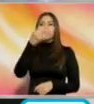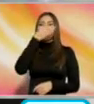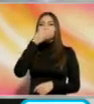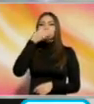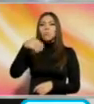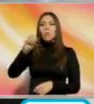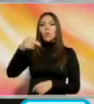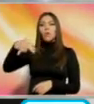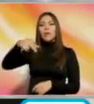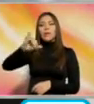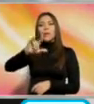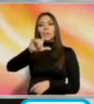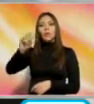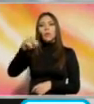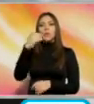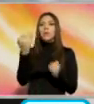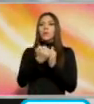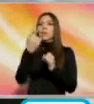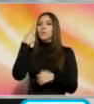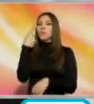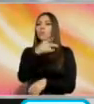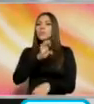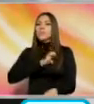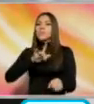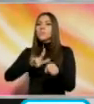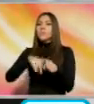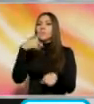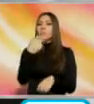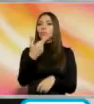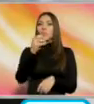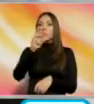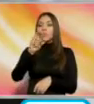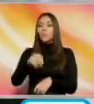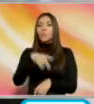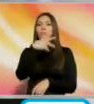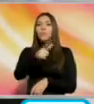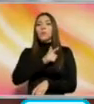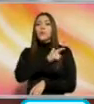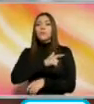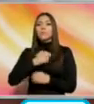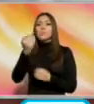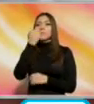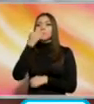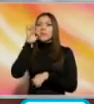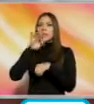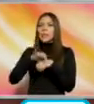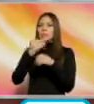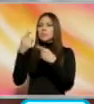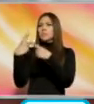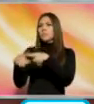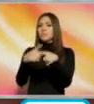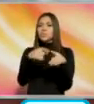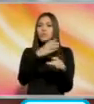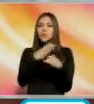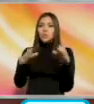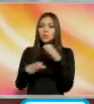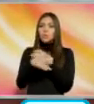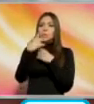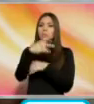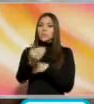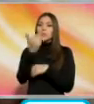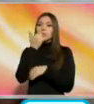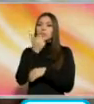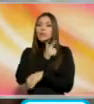se desparasitan una vez al año, por favor. Ajá. Son animales que son carnívoros, aunque comen de todo, pero su dieta